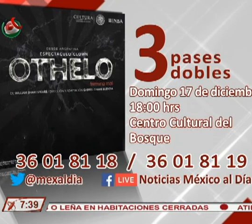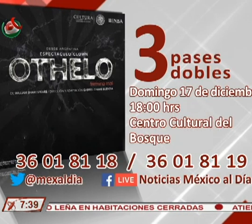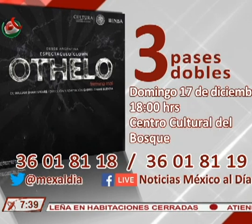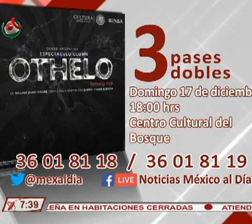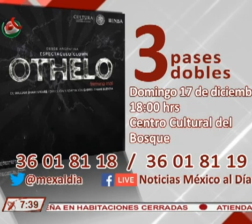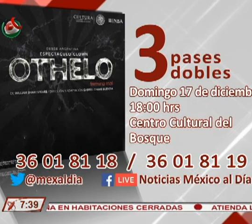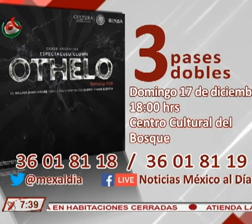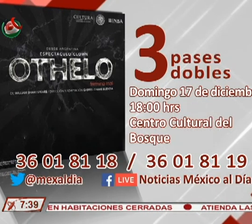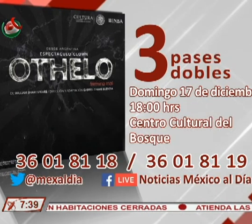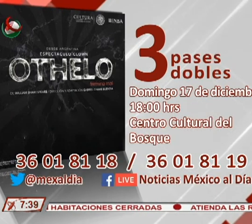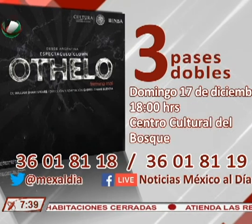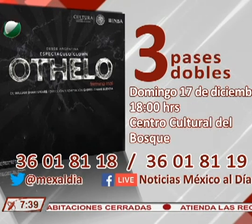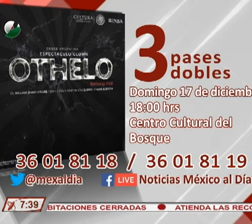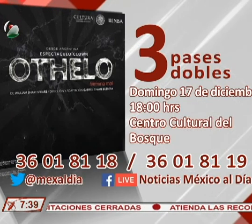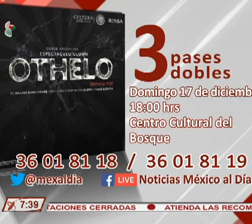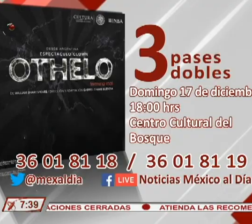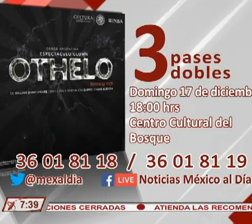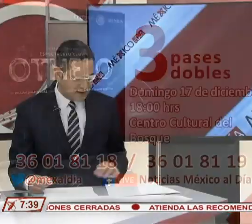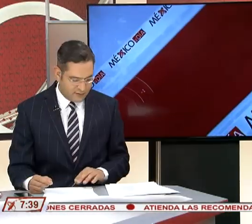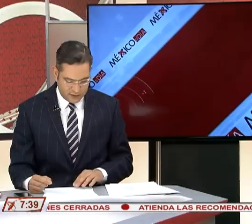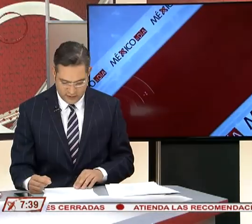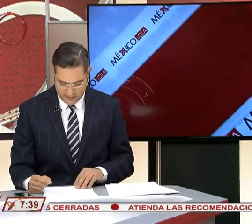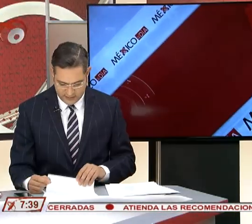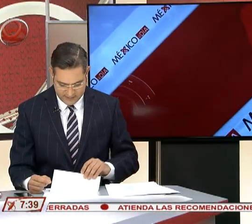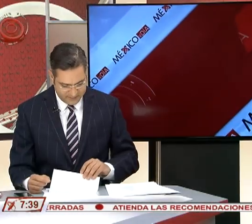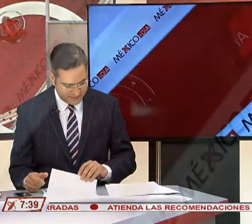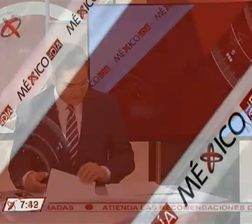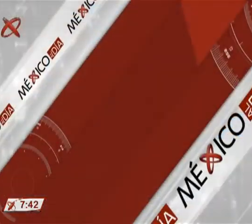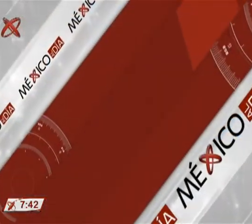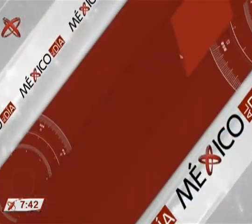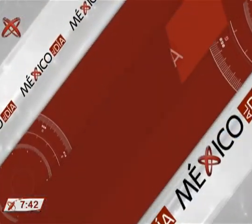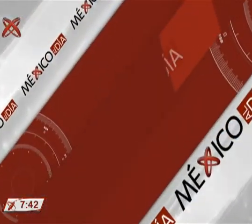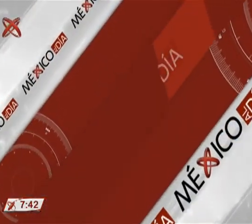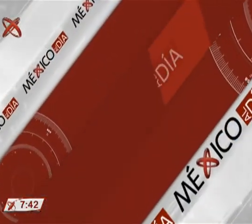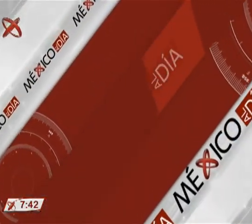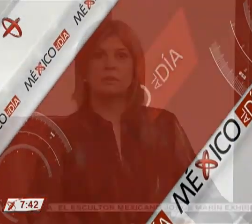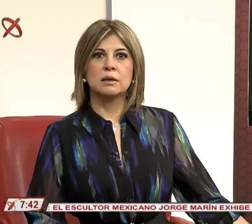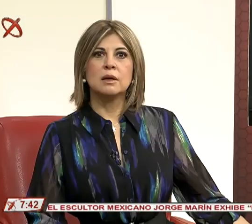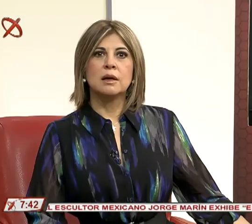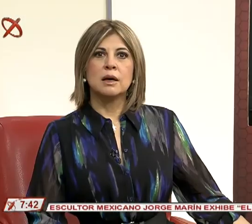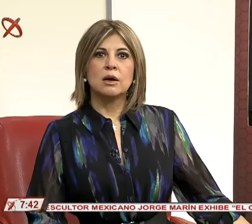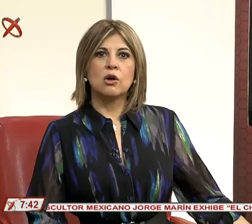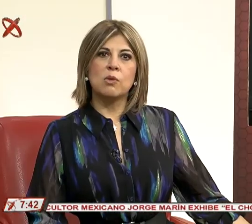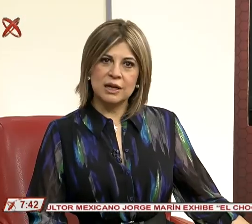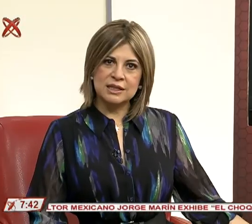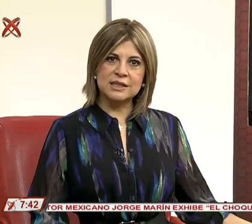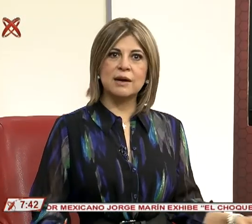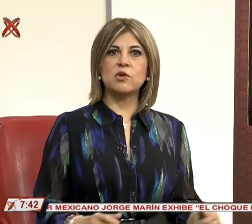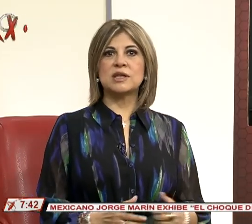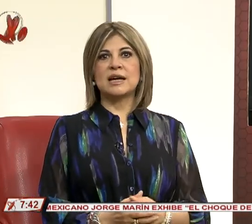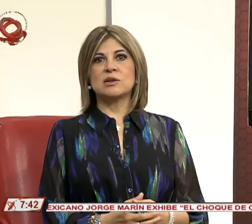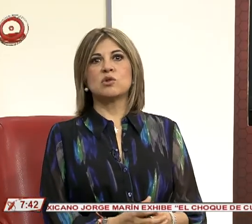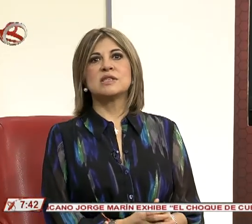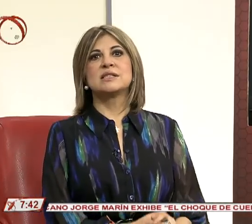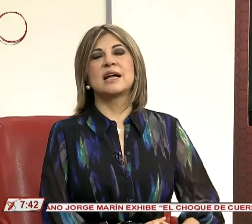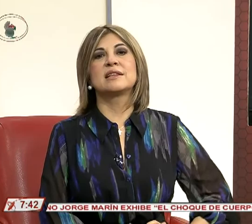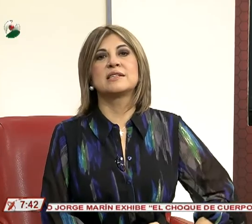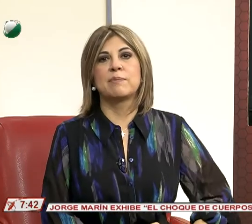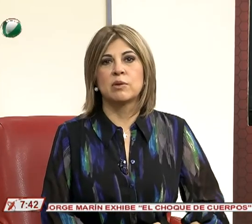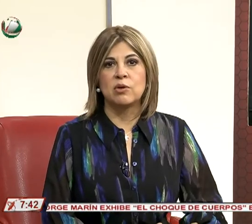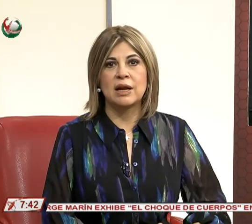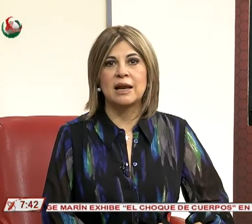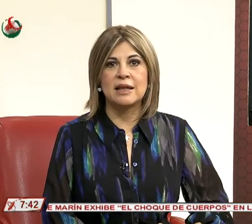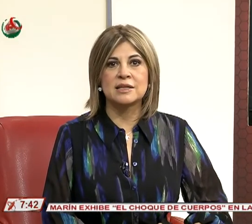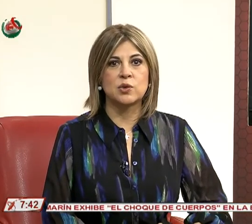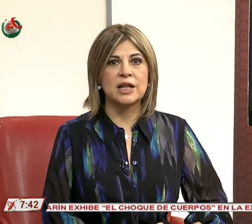ver esta obra, Otelo. Vamos a hacer una pausa, regresamos. Como les decíamos, hace unos